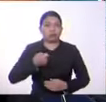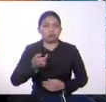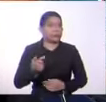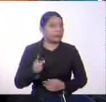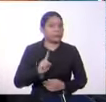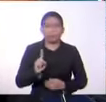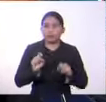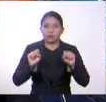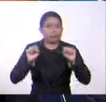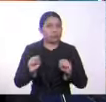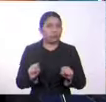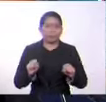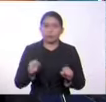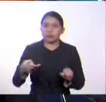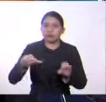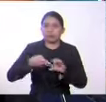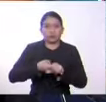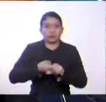optar a cargos